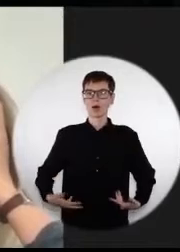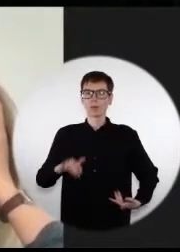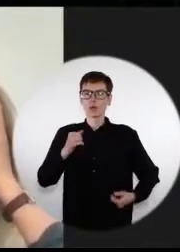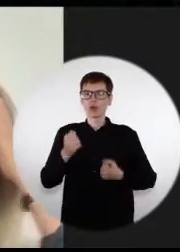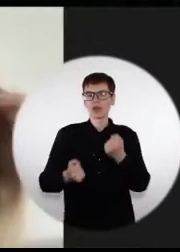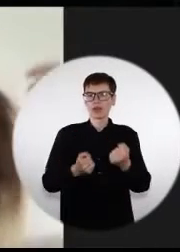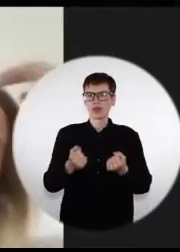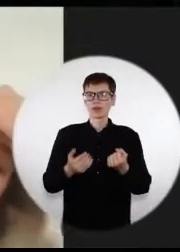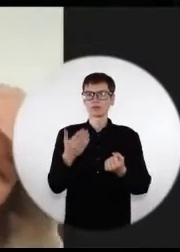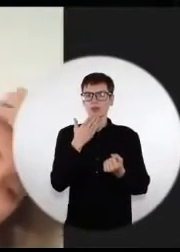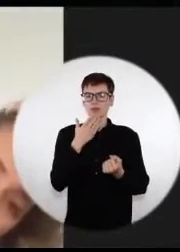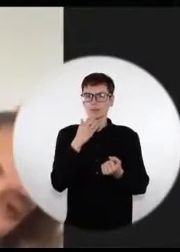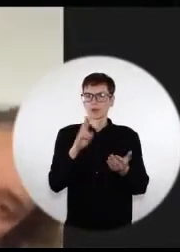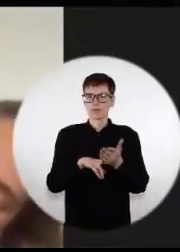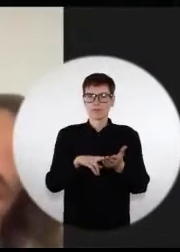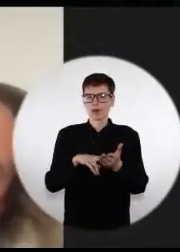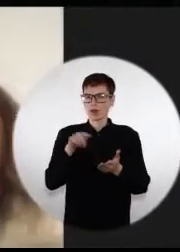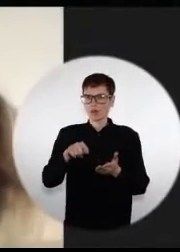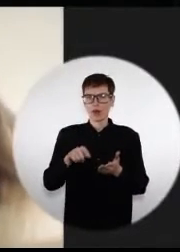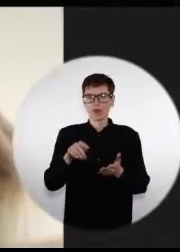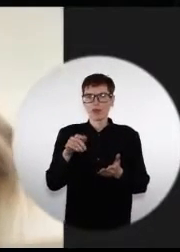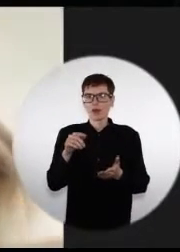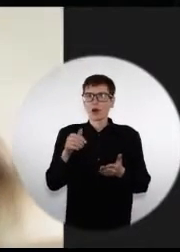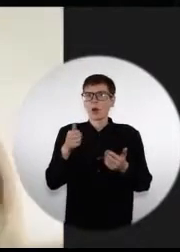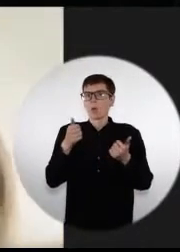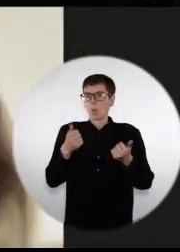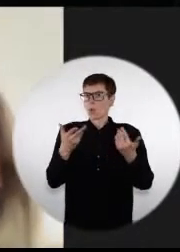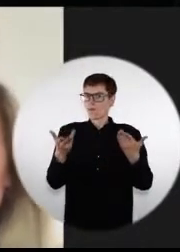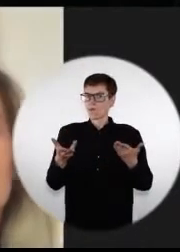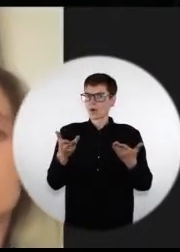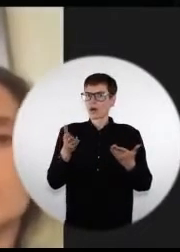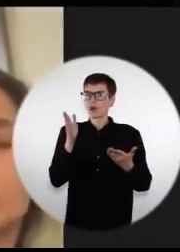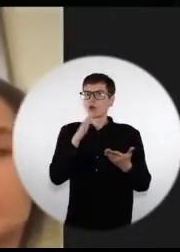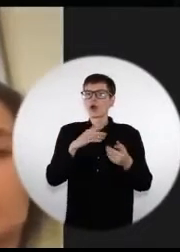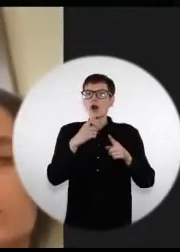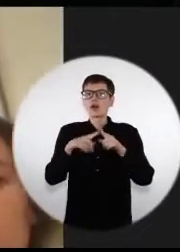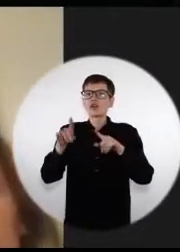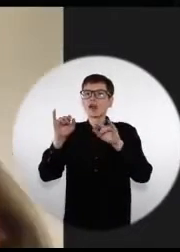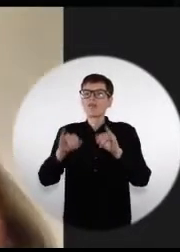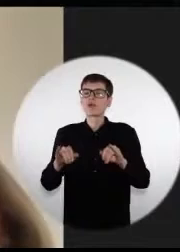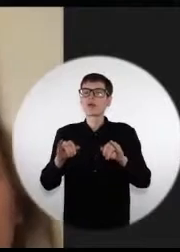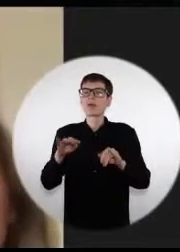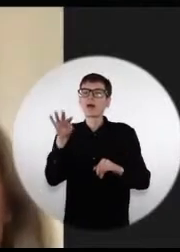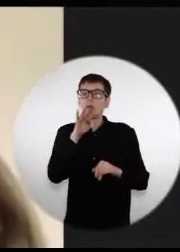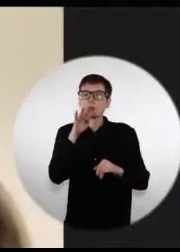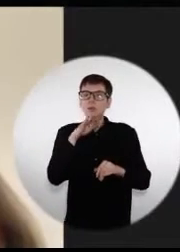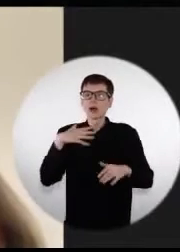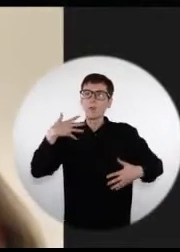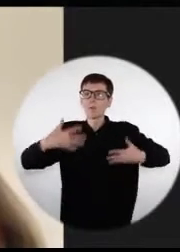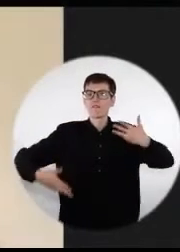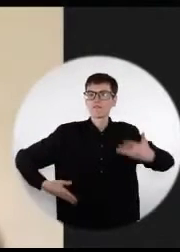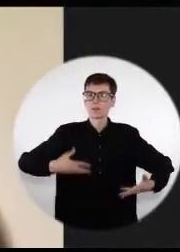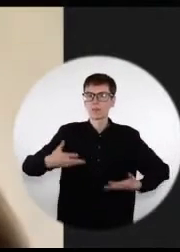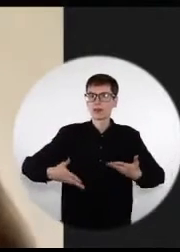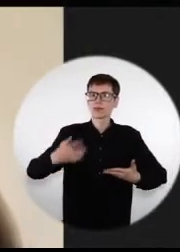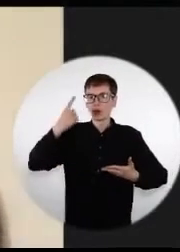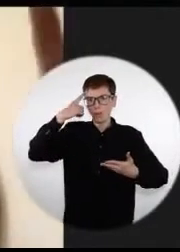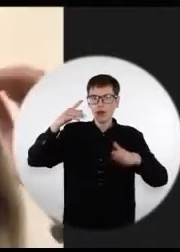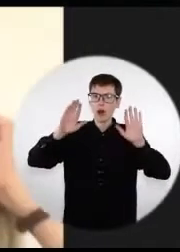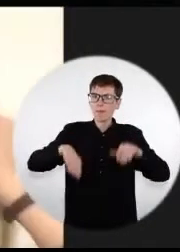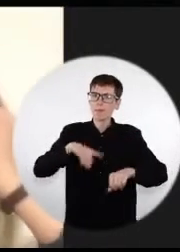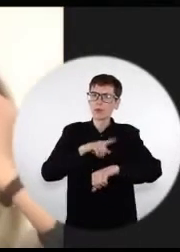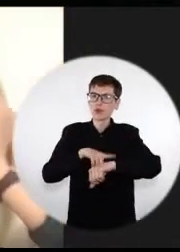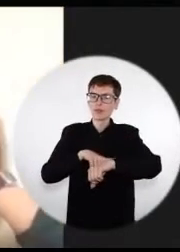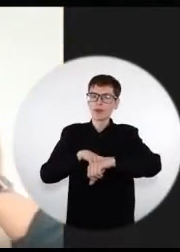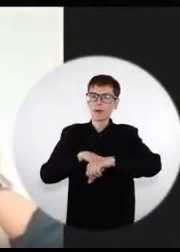explorando el cuerpo en movimiento y la danza llegué a eso como porque me parecía que era lo más lógico no había otra alternativa de